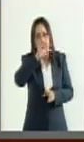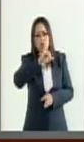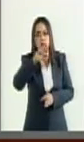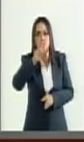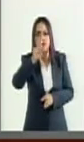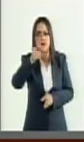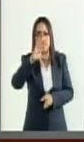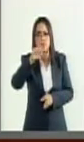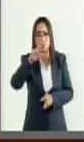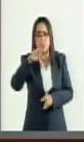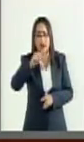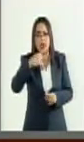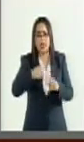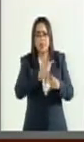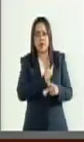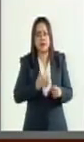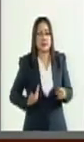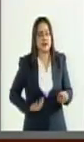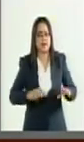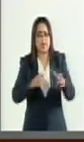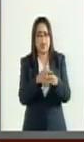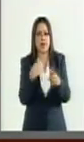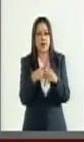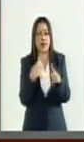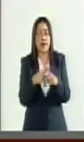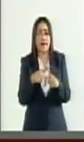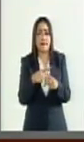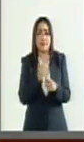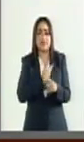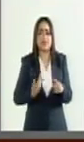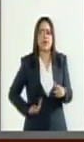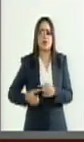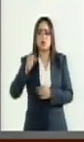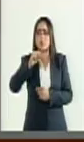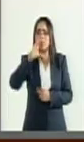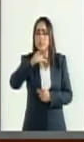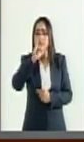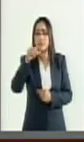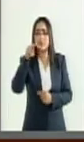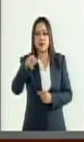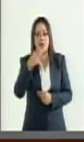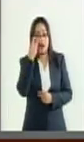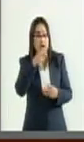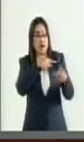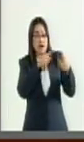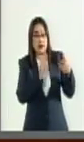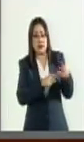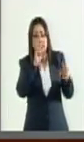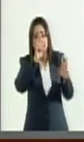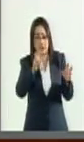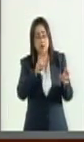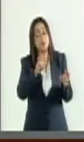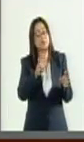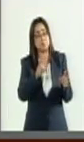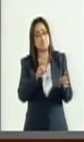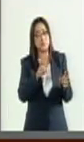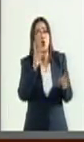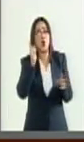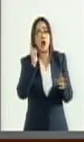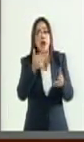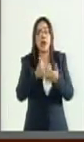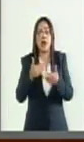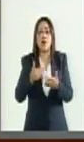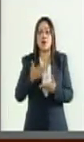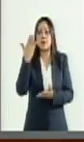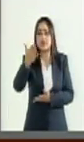que además es presidido por el presidente de la Suprema Corte de Justicia de la Nación. Ese es otro gran tema. Ojalá que, así como hoy,